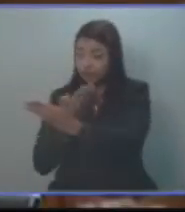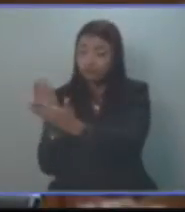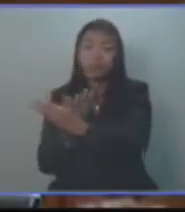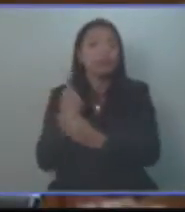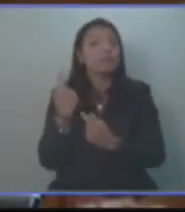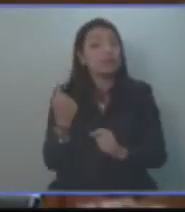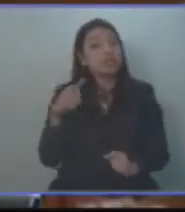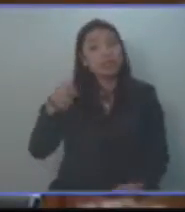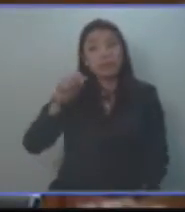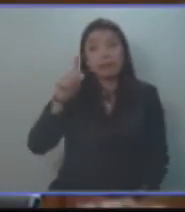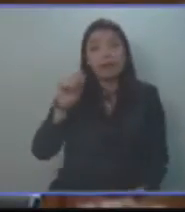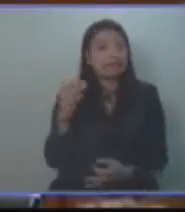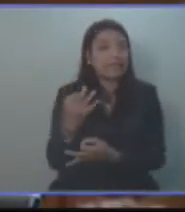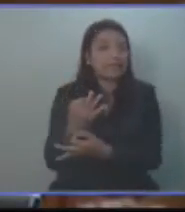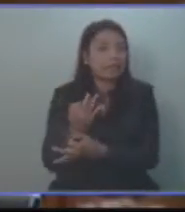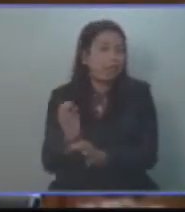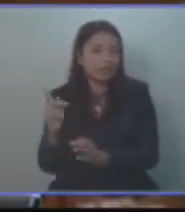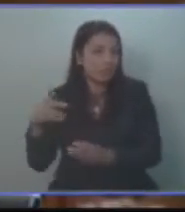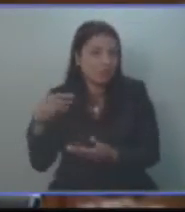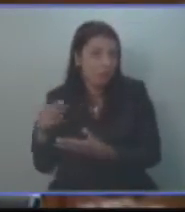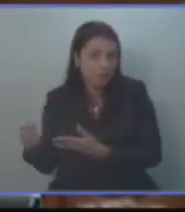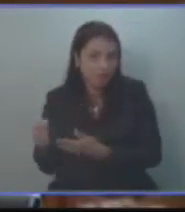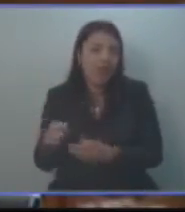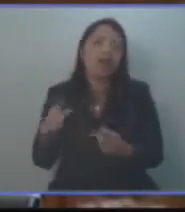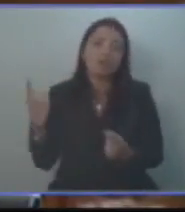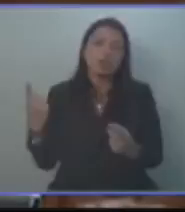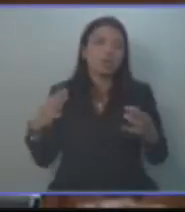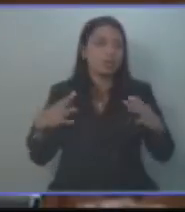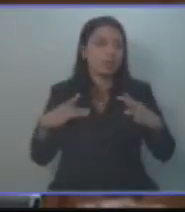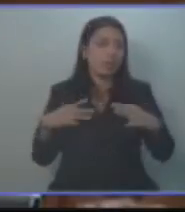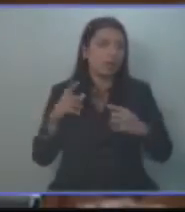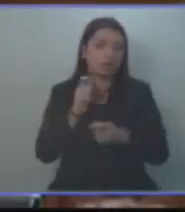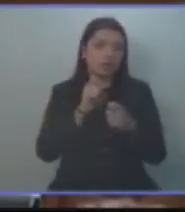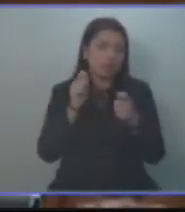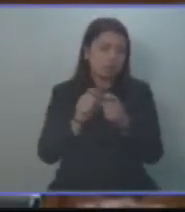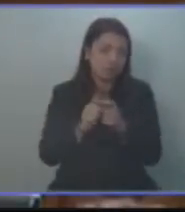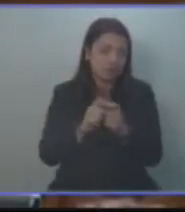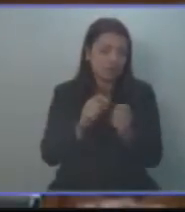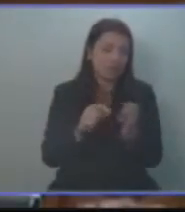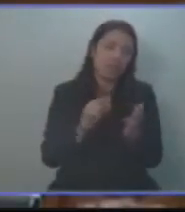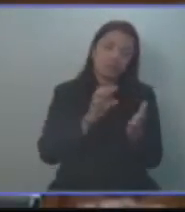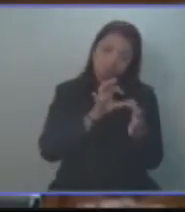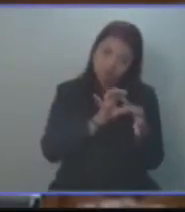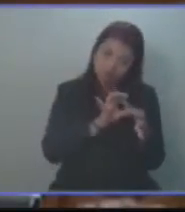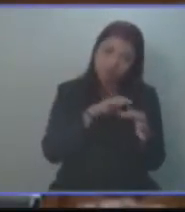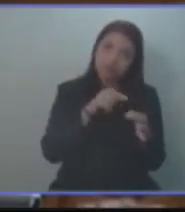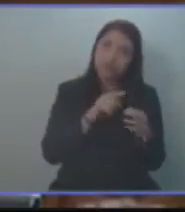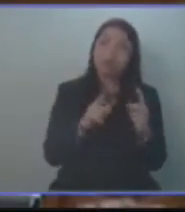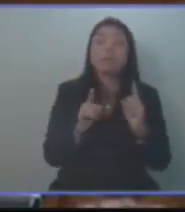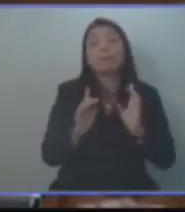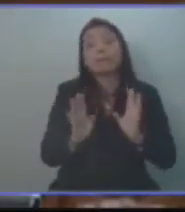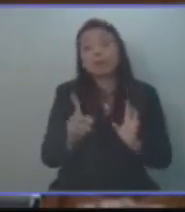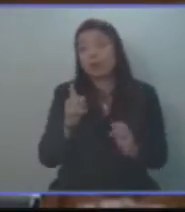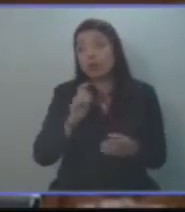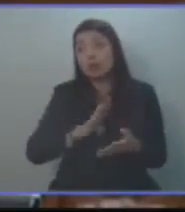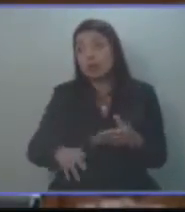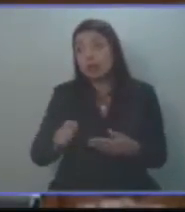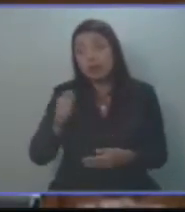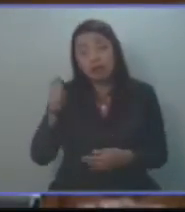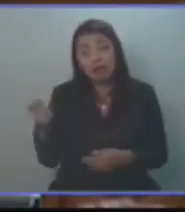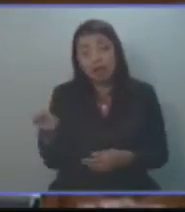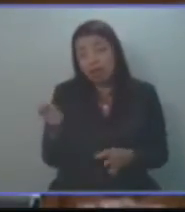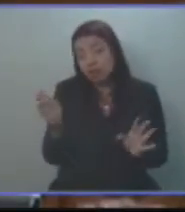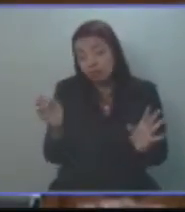tienen plaza no remunerada gozarán de la vacación específica en el inciso anterior, con excepción de la